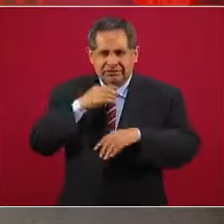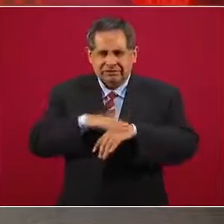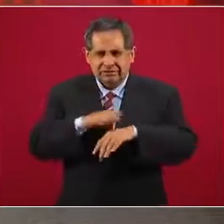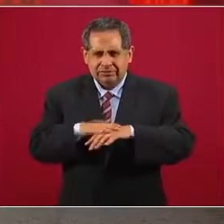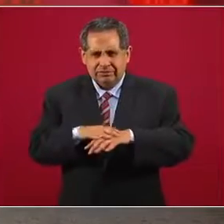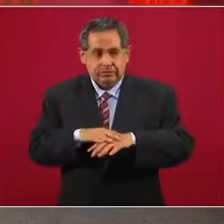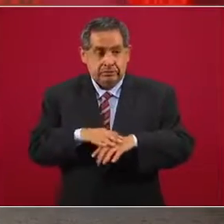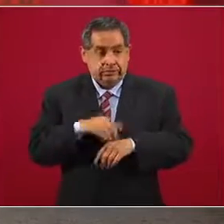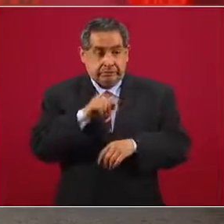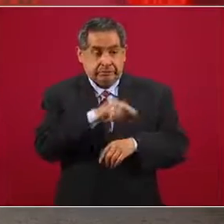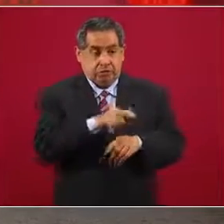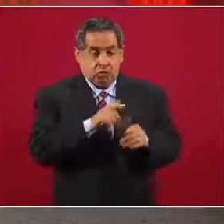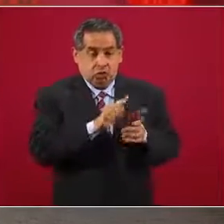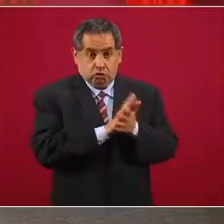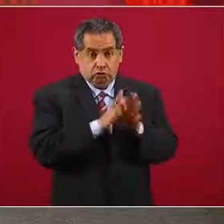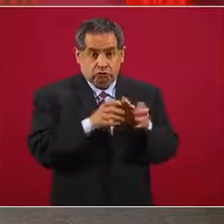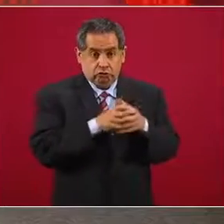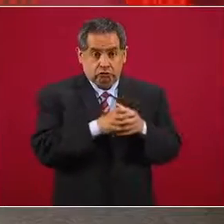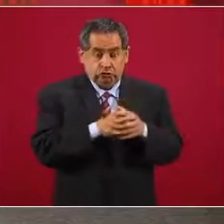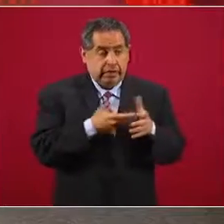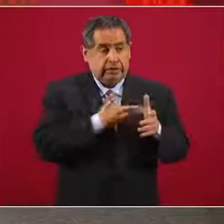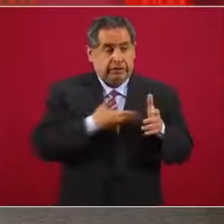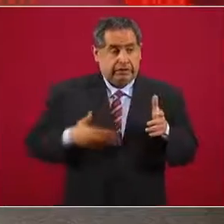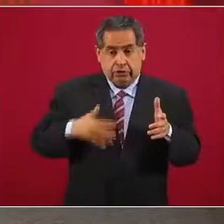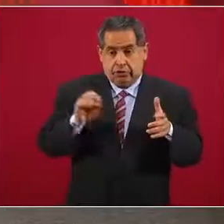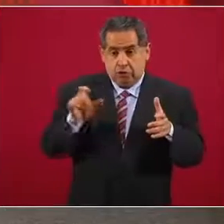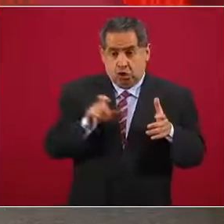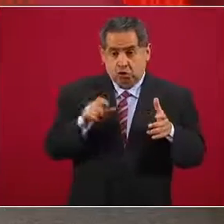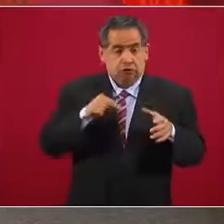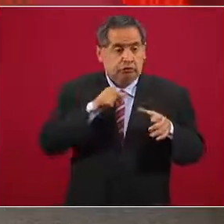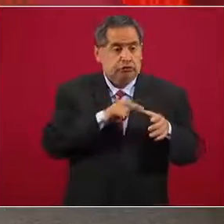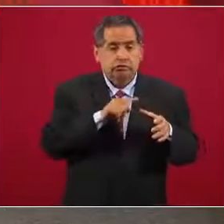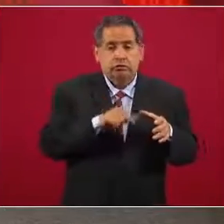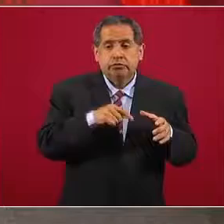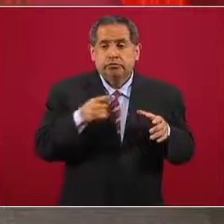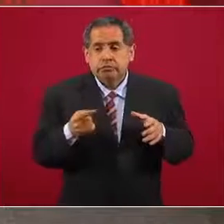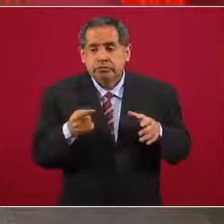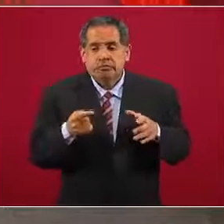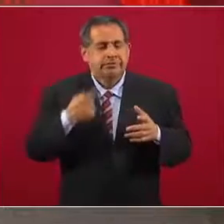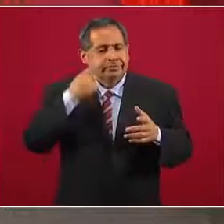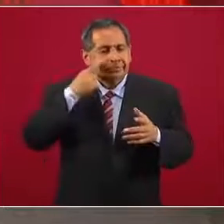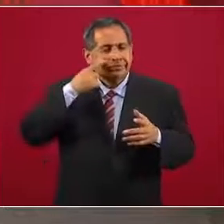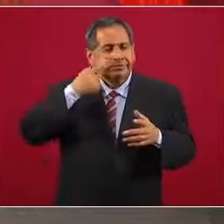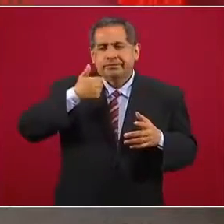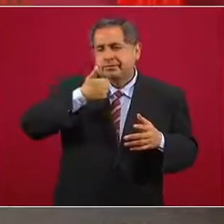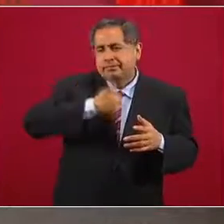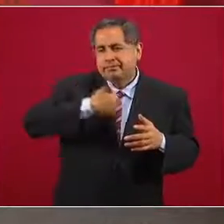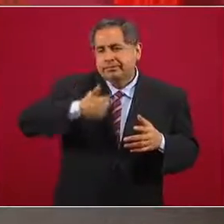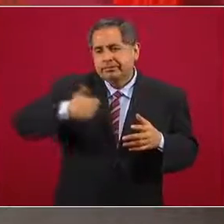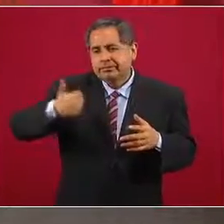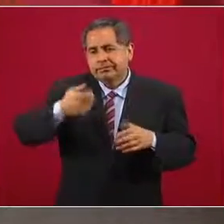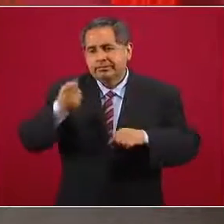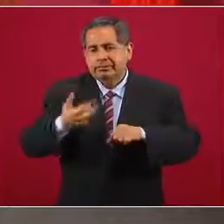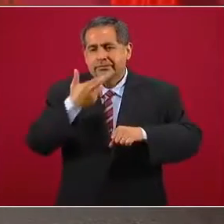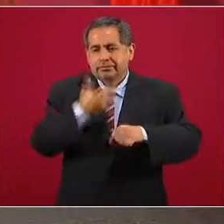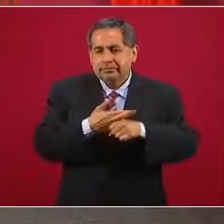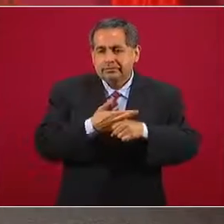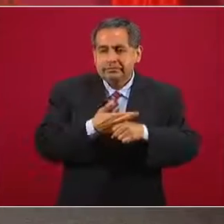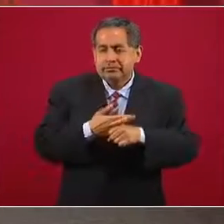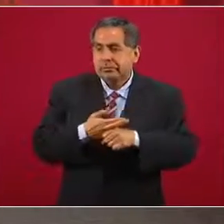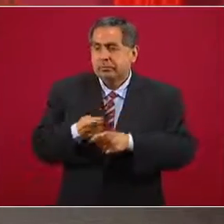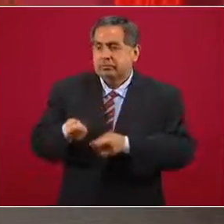qué cosa fue lo que hizo el presidente Fox, cada secretario se hizo cargo de un